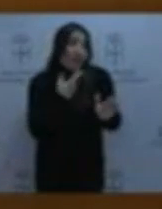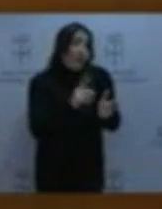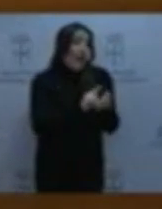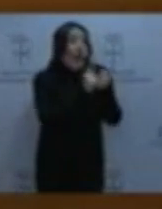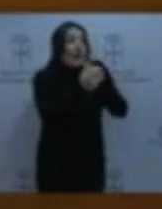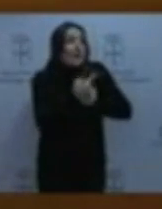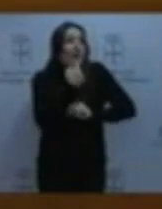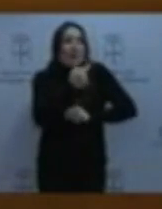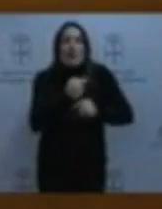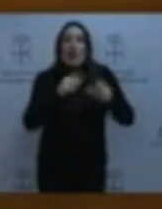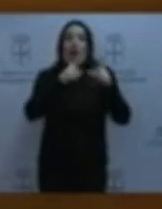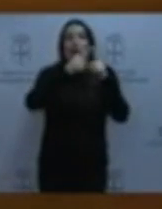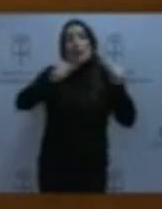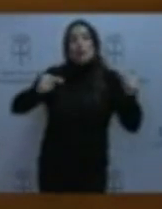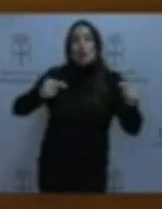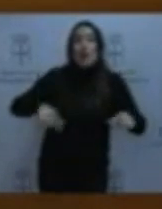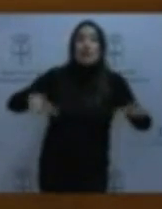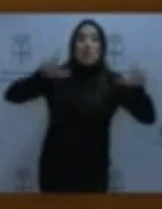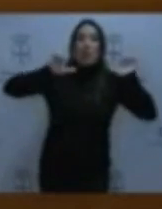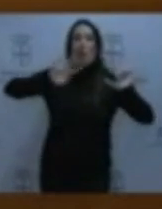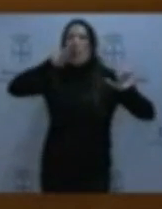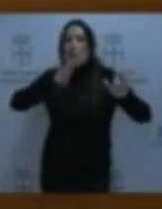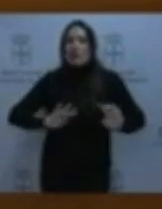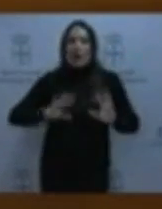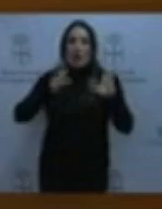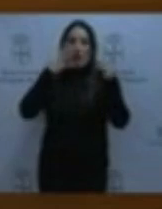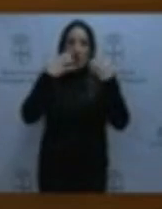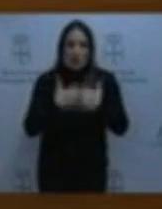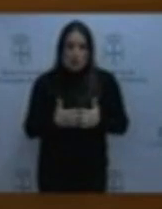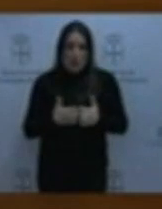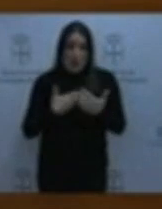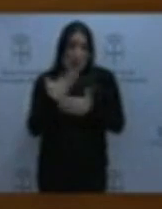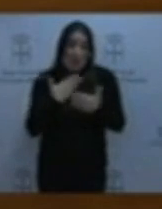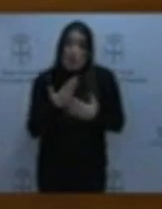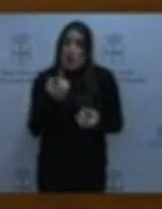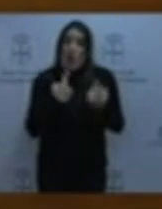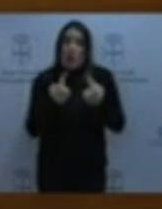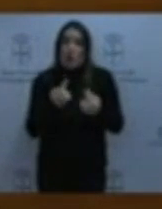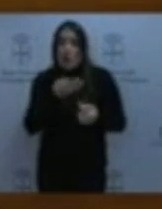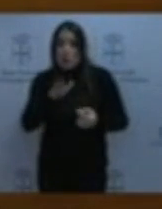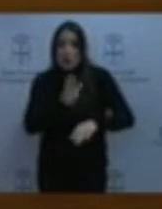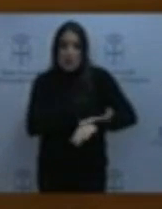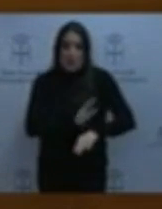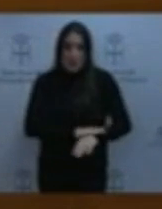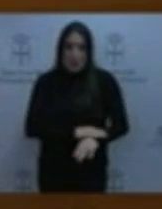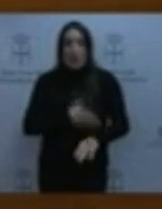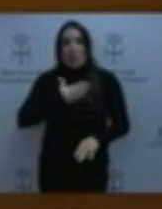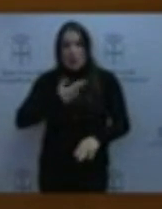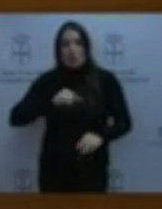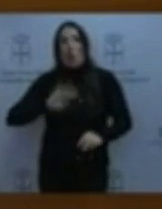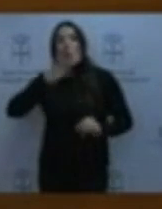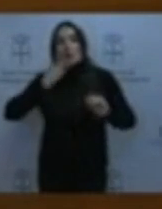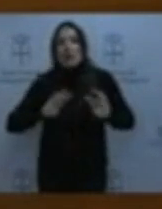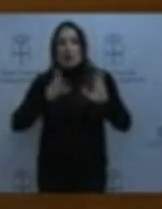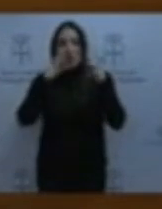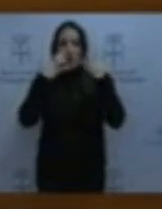titulan Asturias va a protagonizar la cuarta revolución industrial de algún diario afín, que claro, protagonizaremos la cuarta revolución industrial,